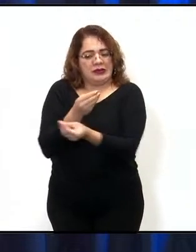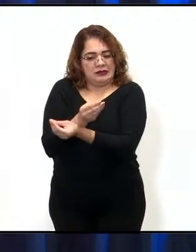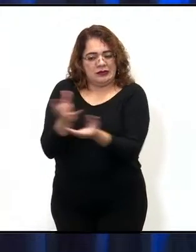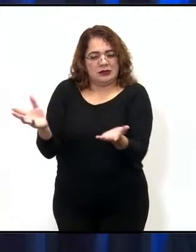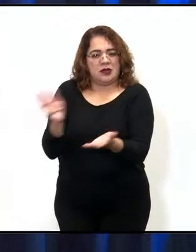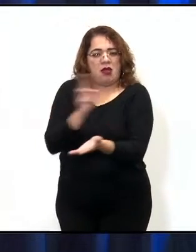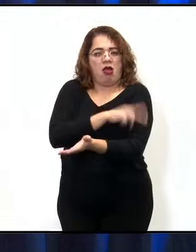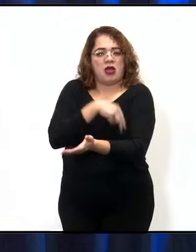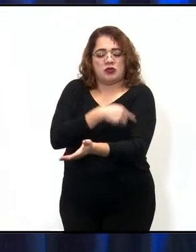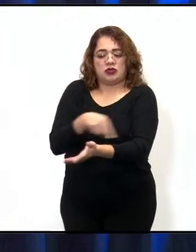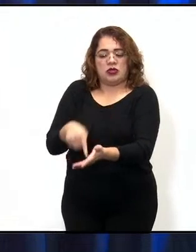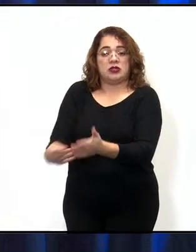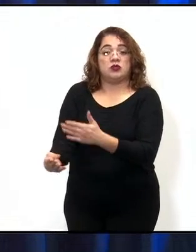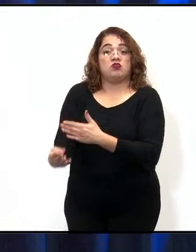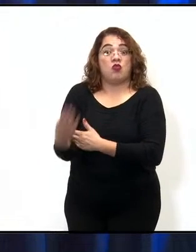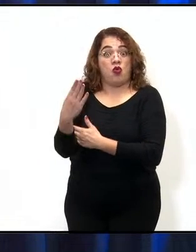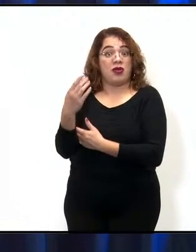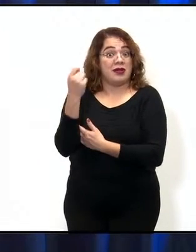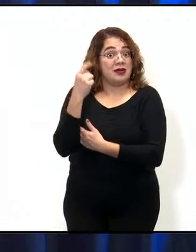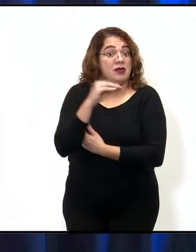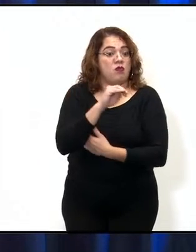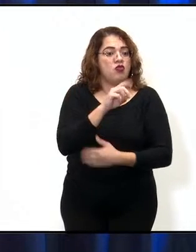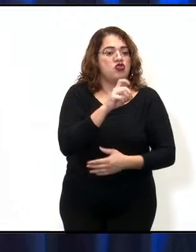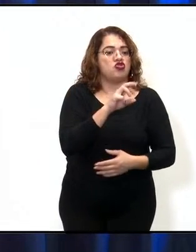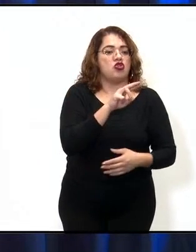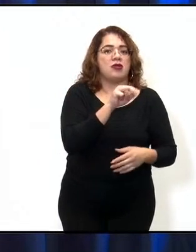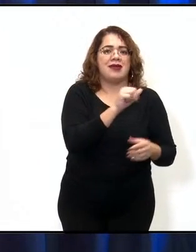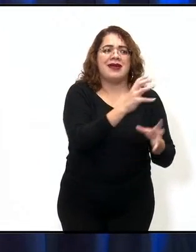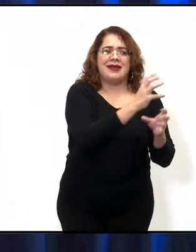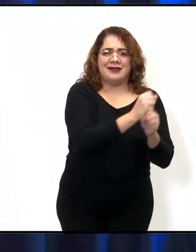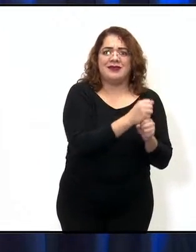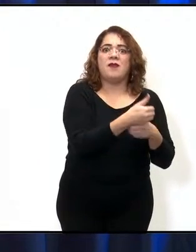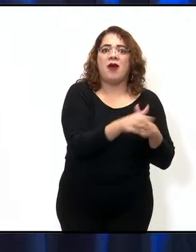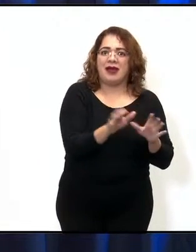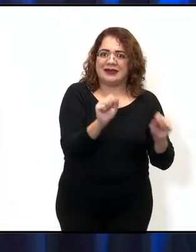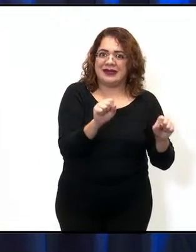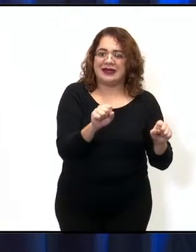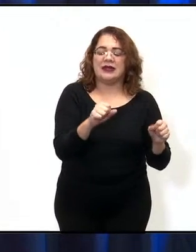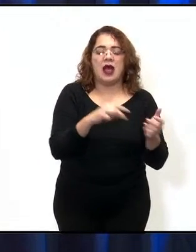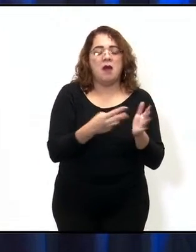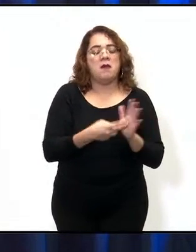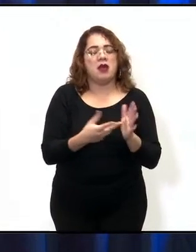esta mañana temprano recibimos, como mencionó anteriormente,